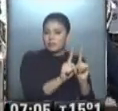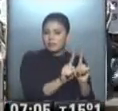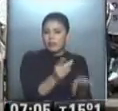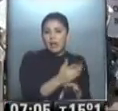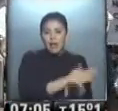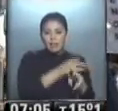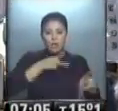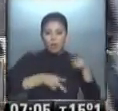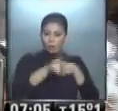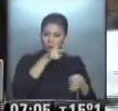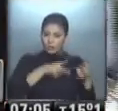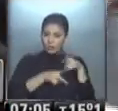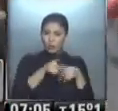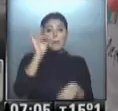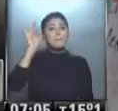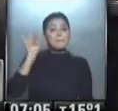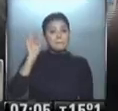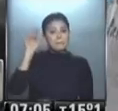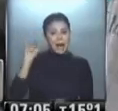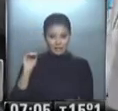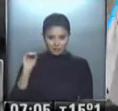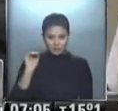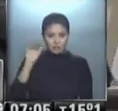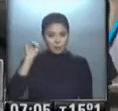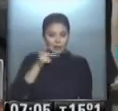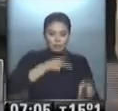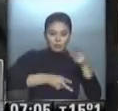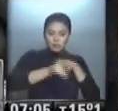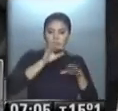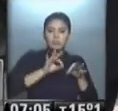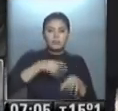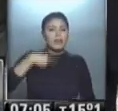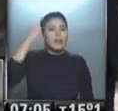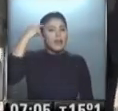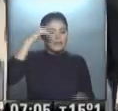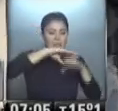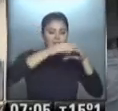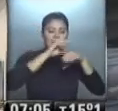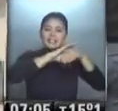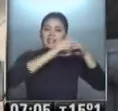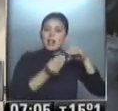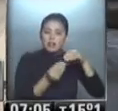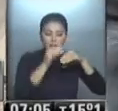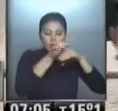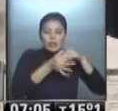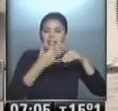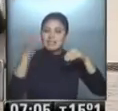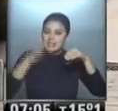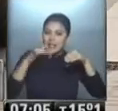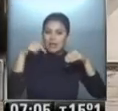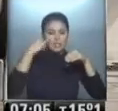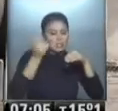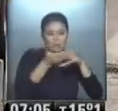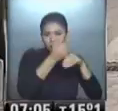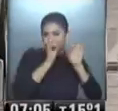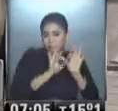quirúrgicamente el martes pasado por un hematoma subdural en el cráneo la jefa de estado deberá guardar